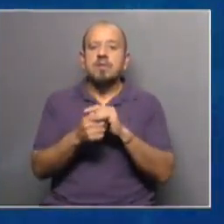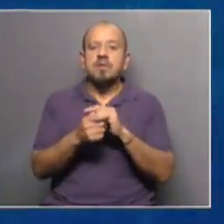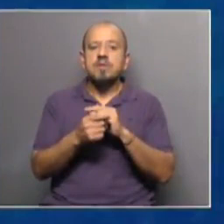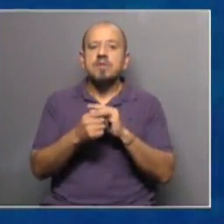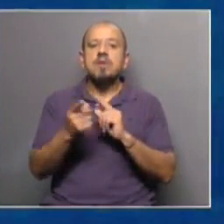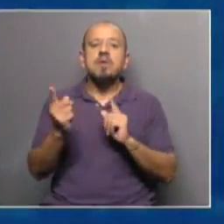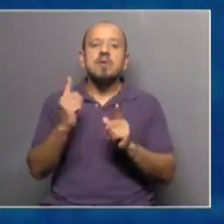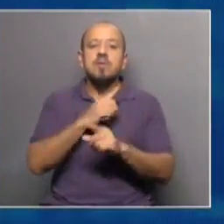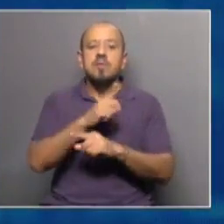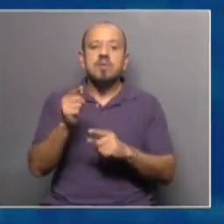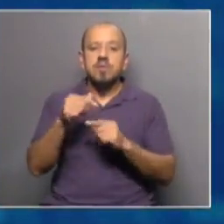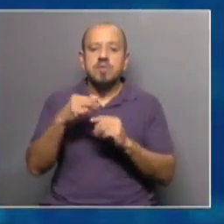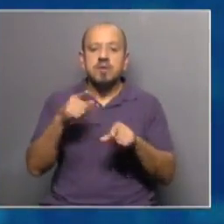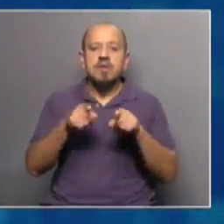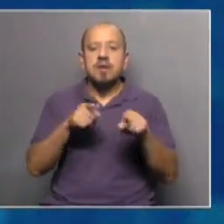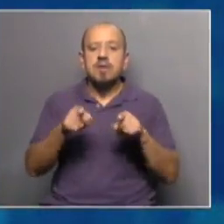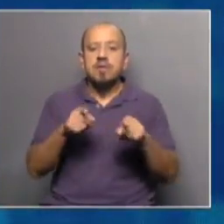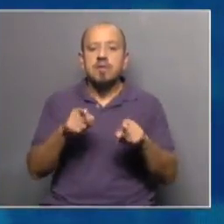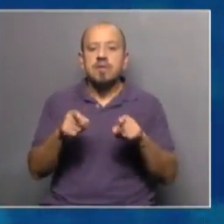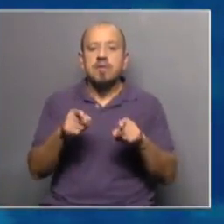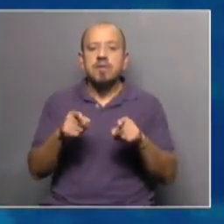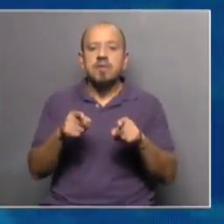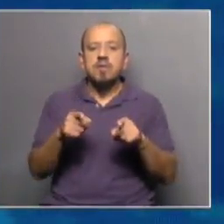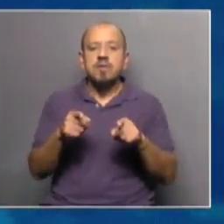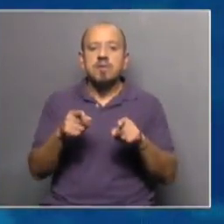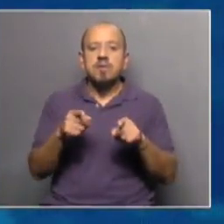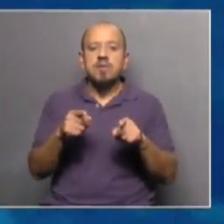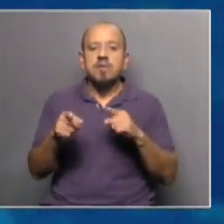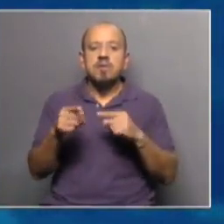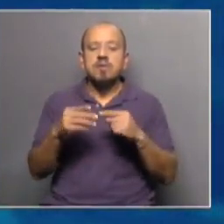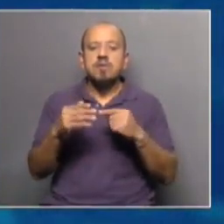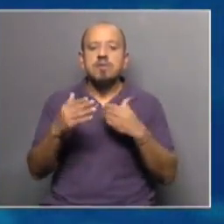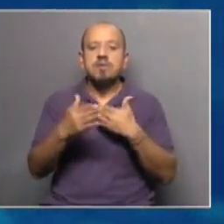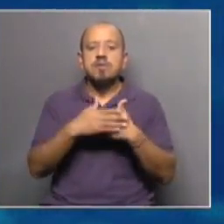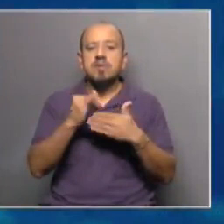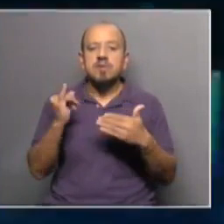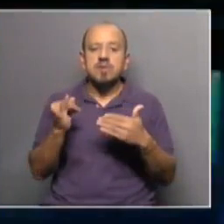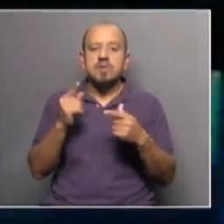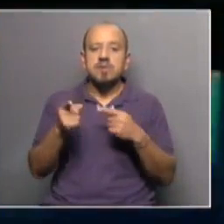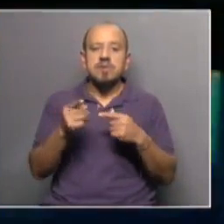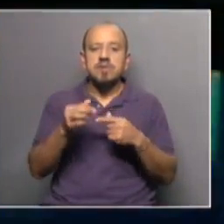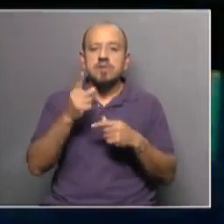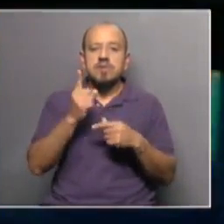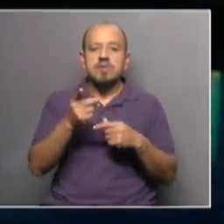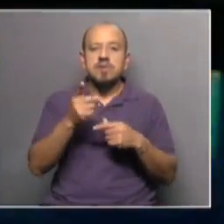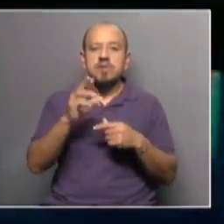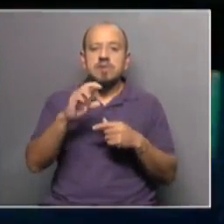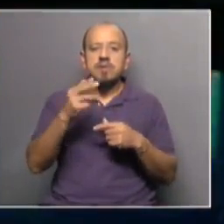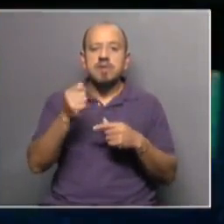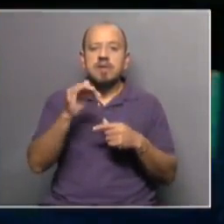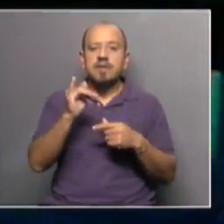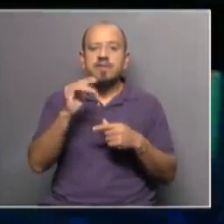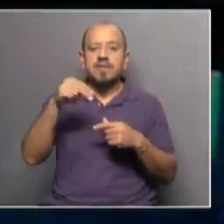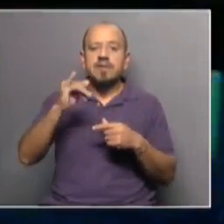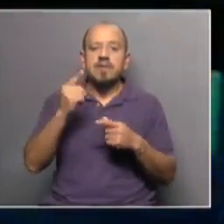revés, ¿no? Y, y su director técnico, claramente una persona de izquierda y que... Bueno, estaba Grafinha también. Exacto, ¿no? Pero también estaba